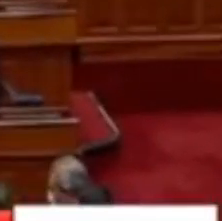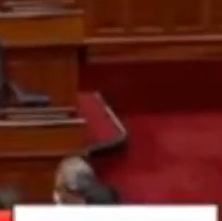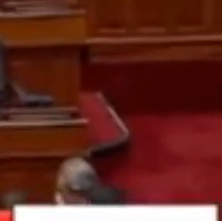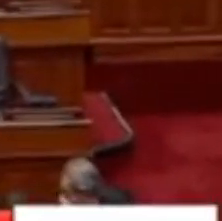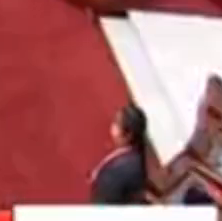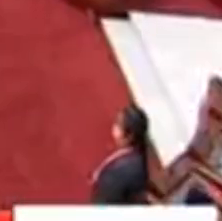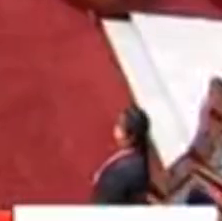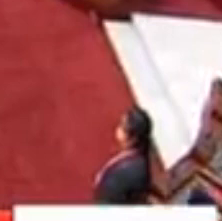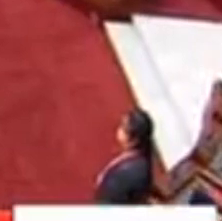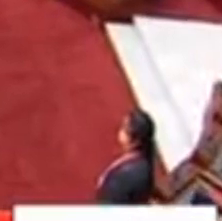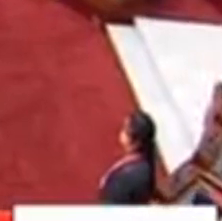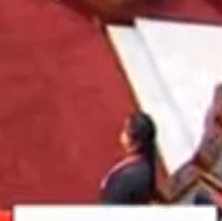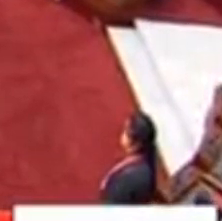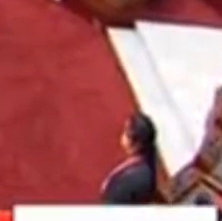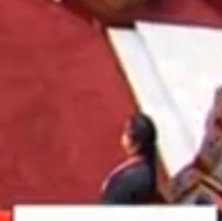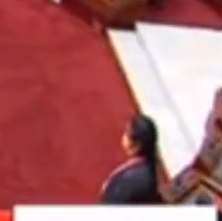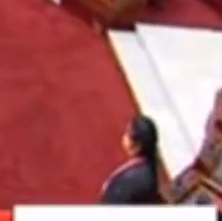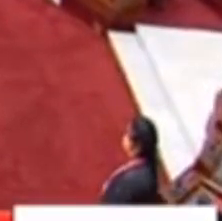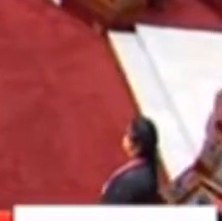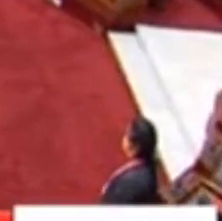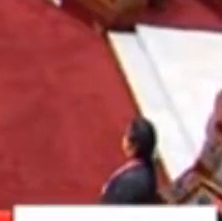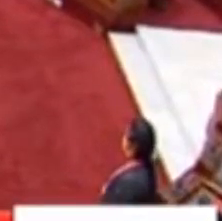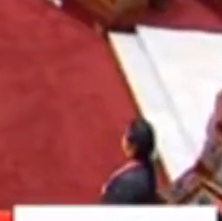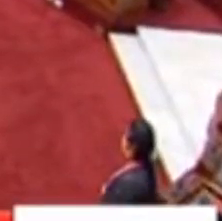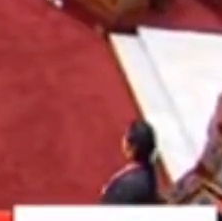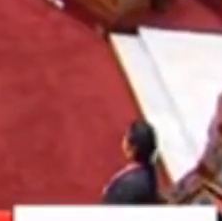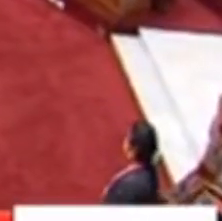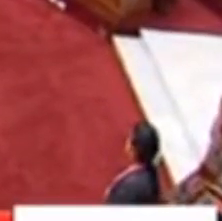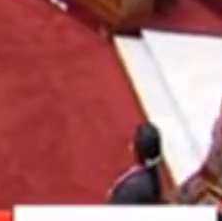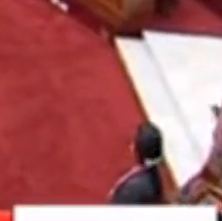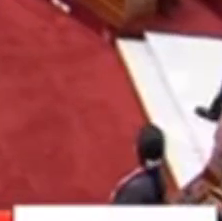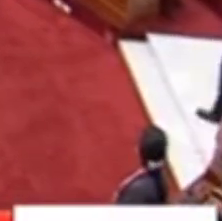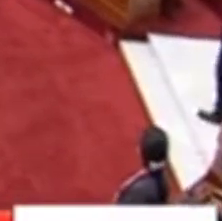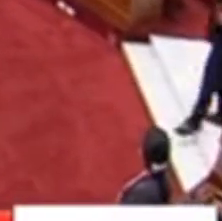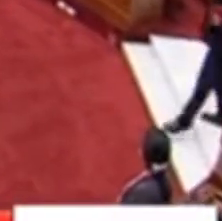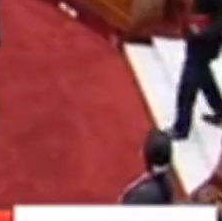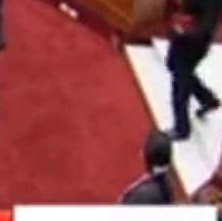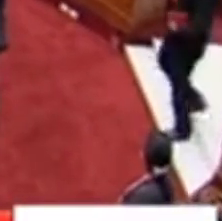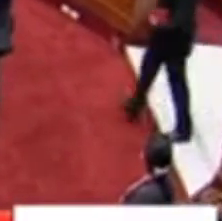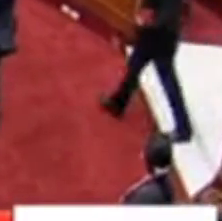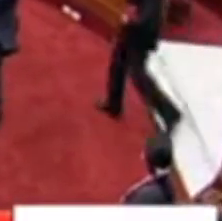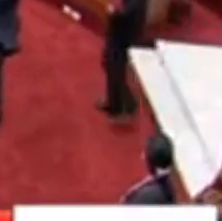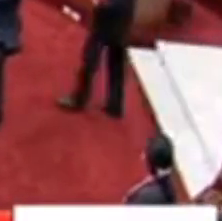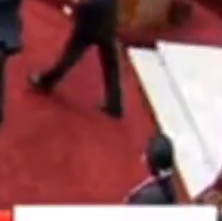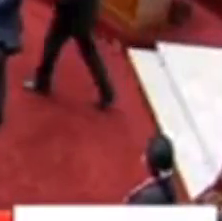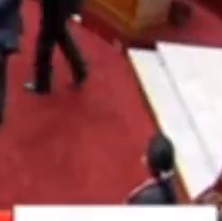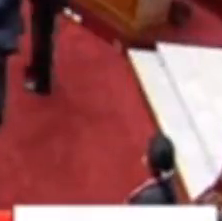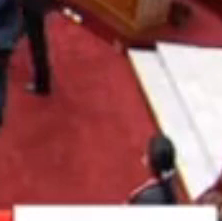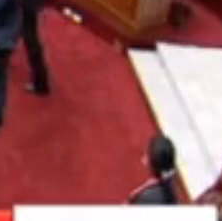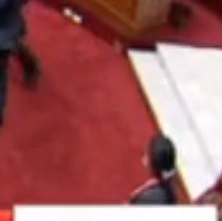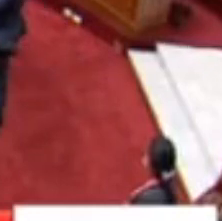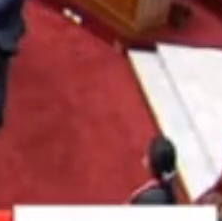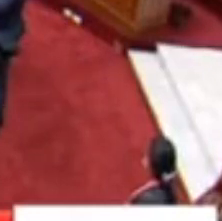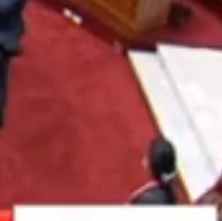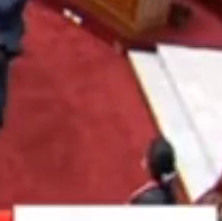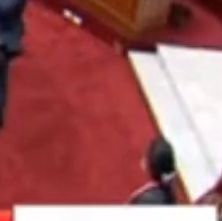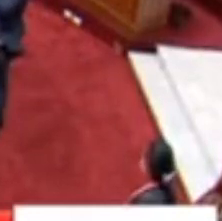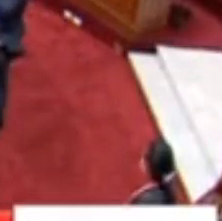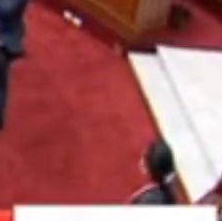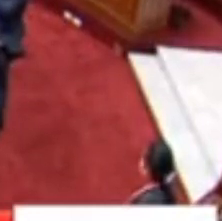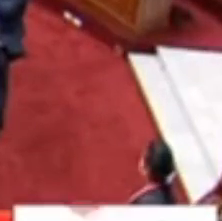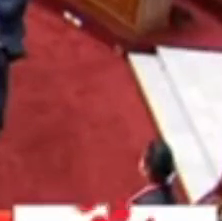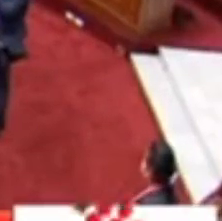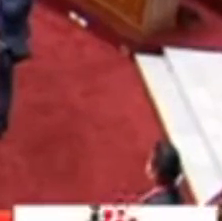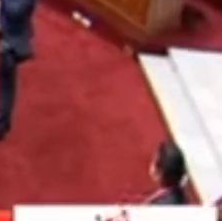En esos momentos, como ya hemos podido escuchar, el presidente de la Junta Preparatoria ha dado la indicación de suspender